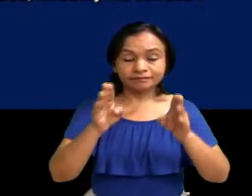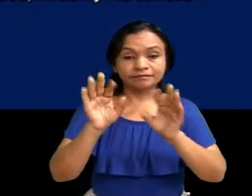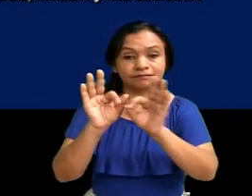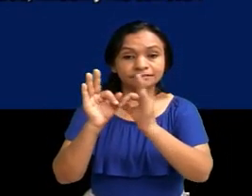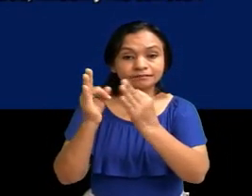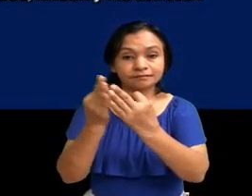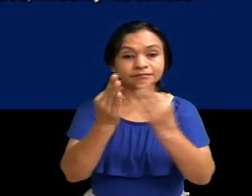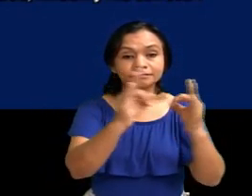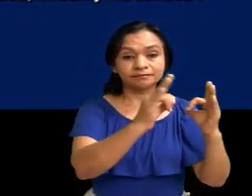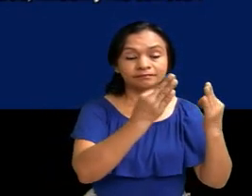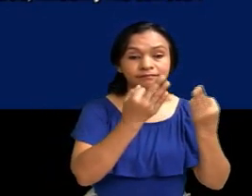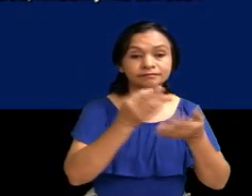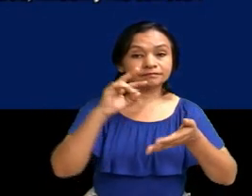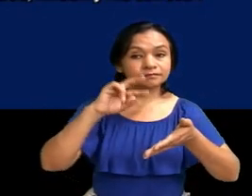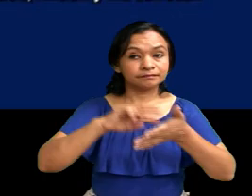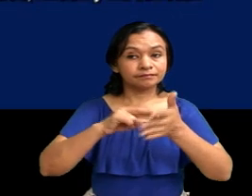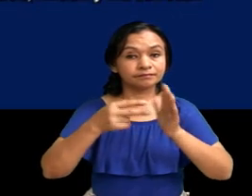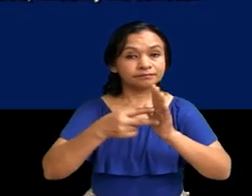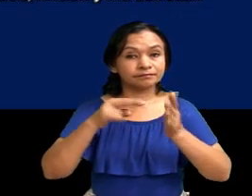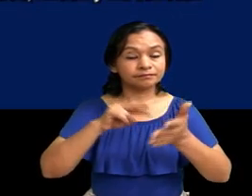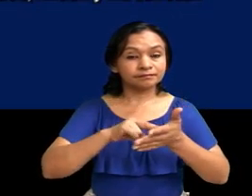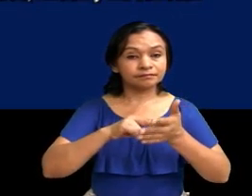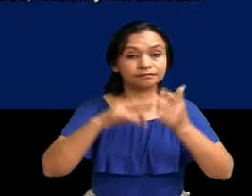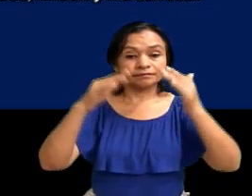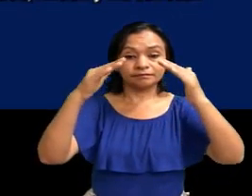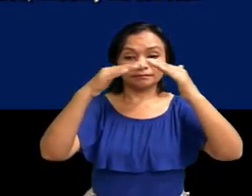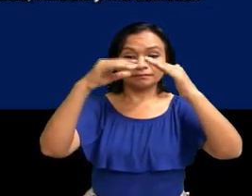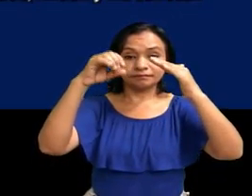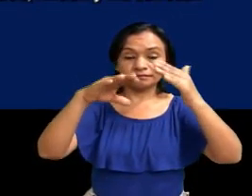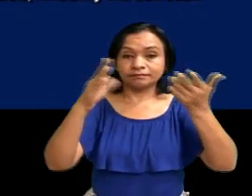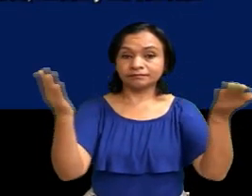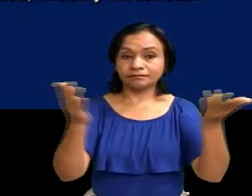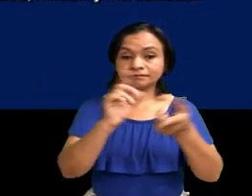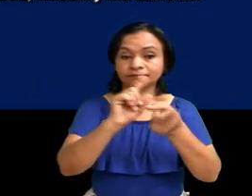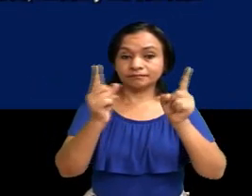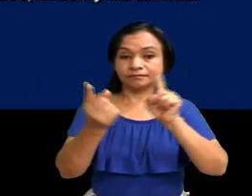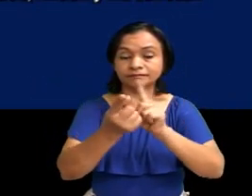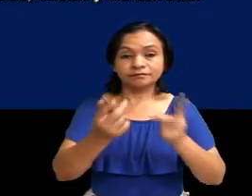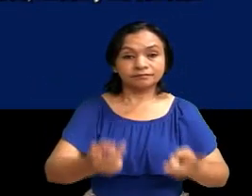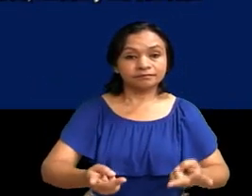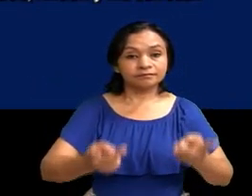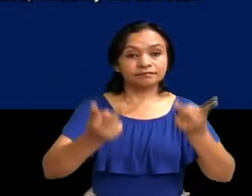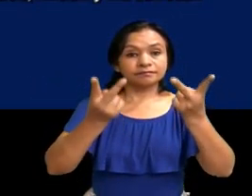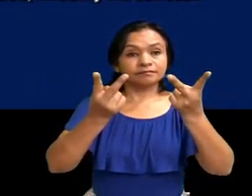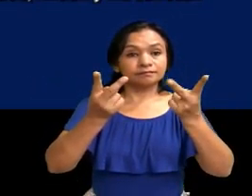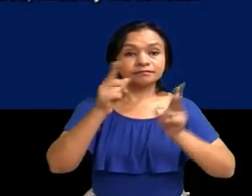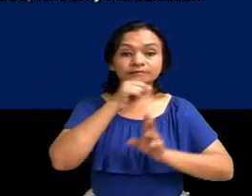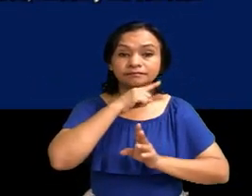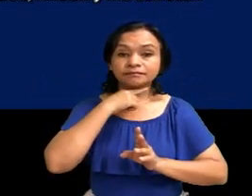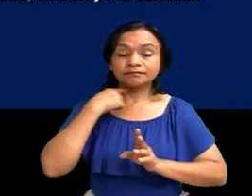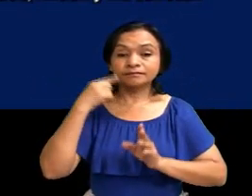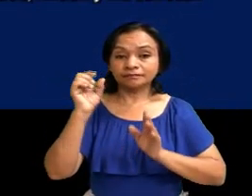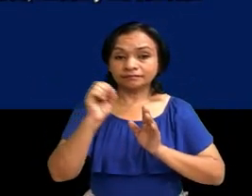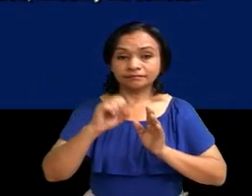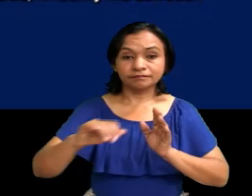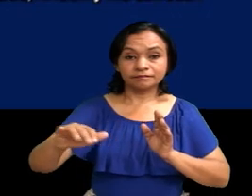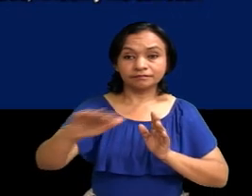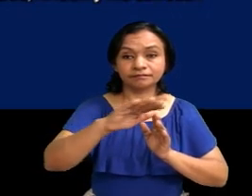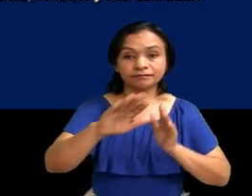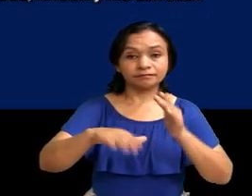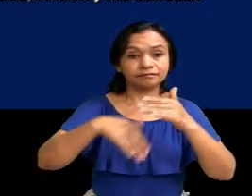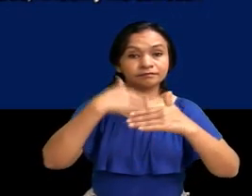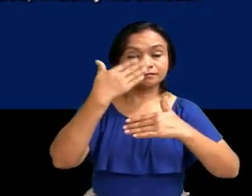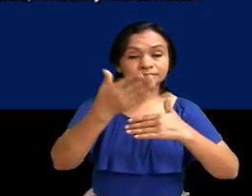mide el significado de esa energía y cómo le cambia la vida, ¿verdad? Las realidades sociales transformadas. Al final, después que